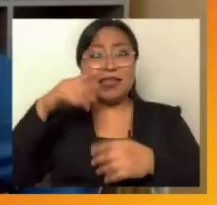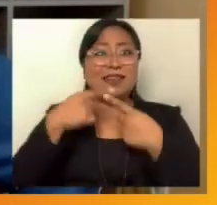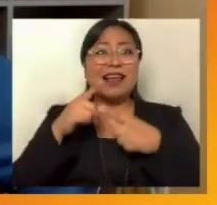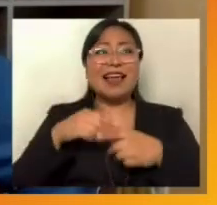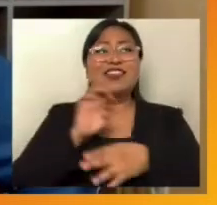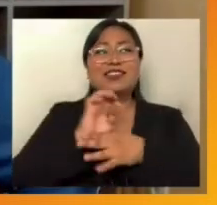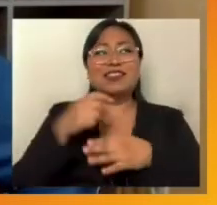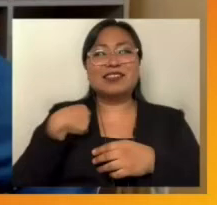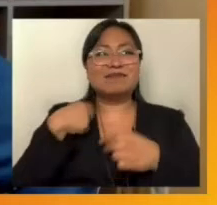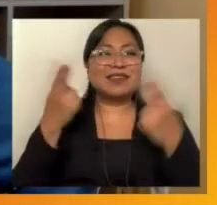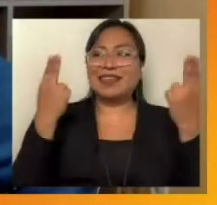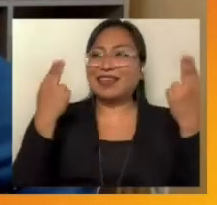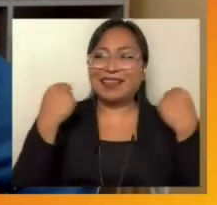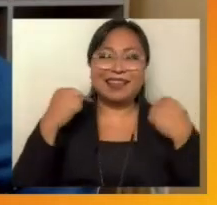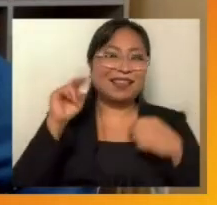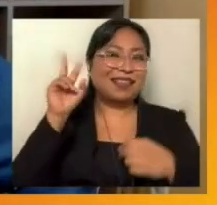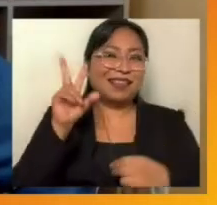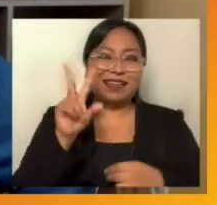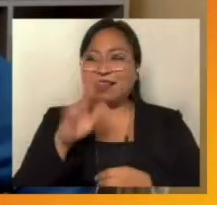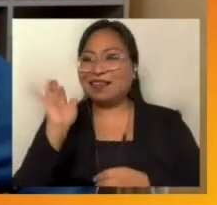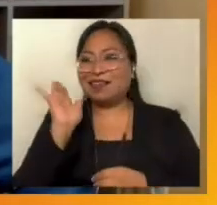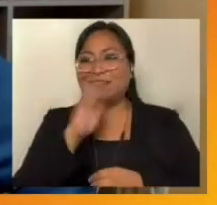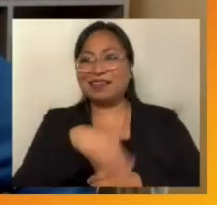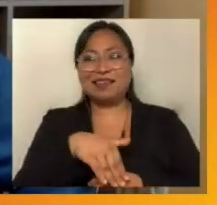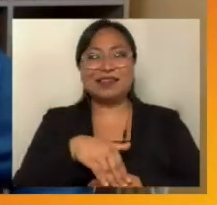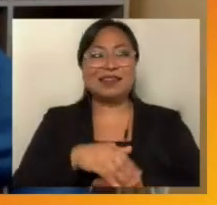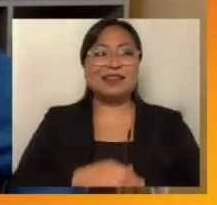guau, guau, guau.